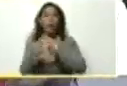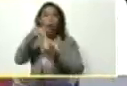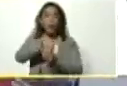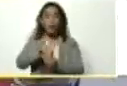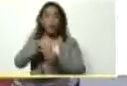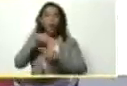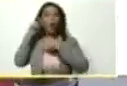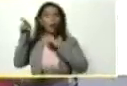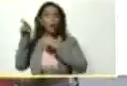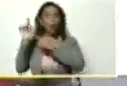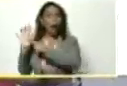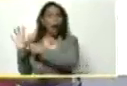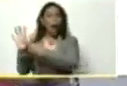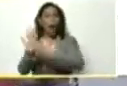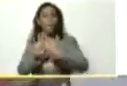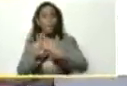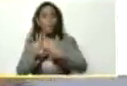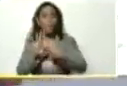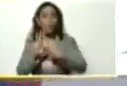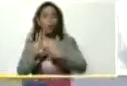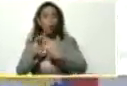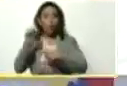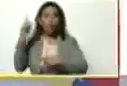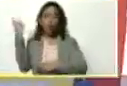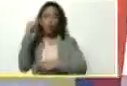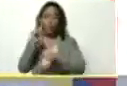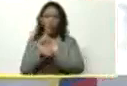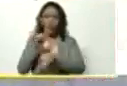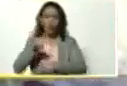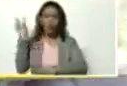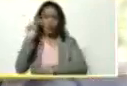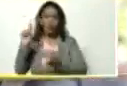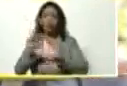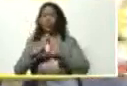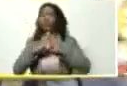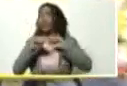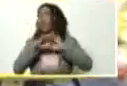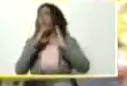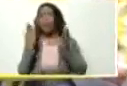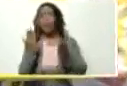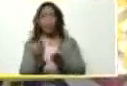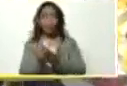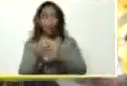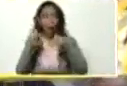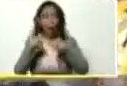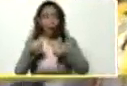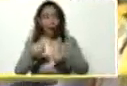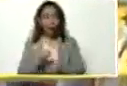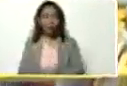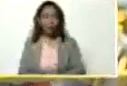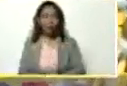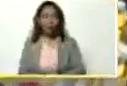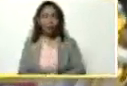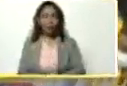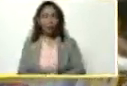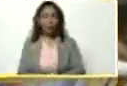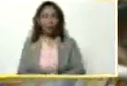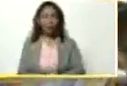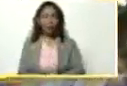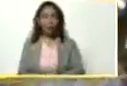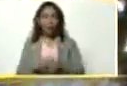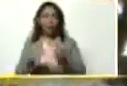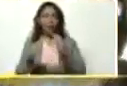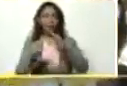han sido ejemplo no solamente en Venezuela, sino en todo el mundo. Y Joicel Alberto Sánchez Díaz, técnico